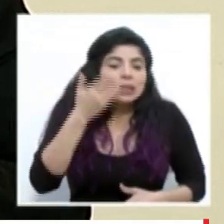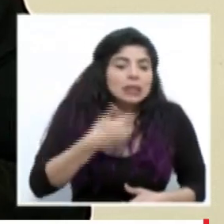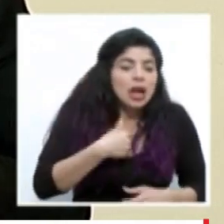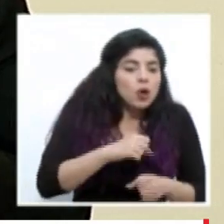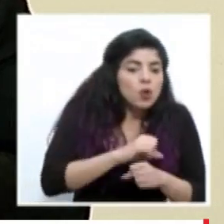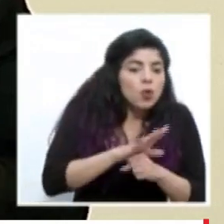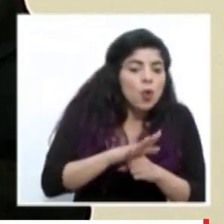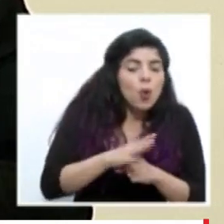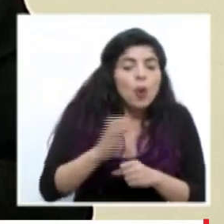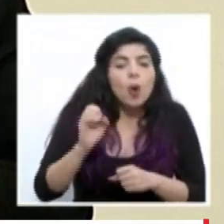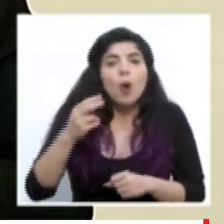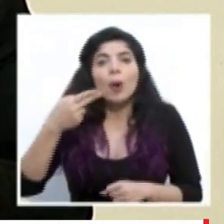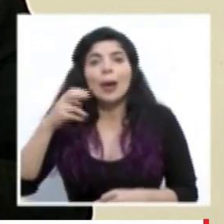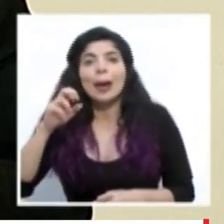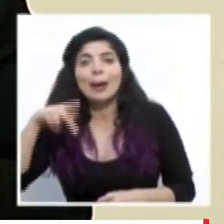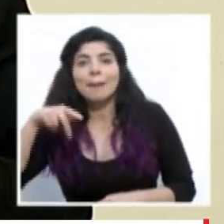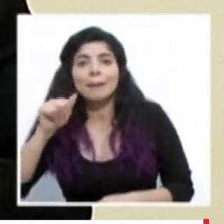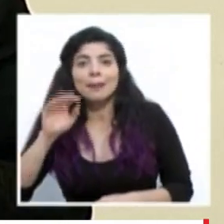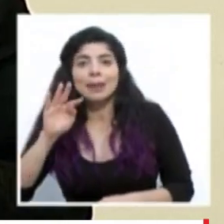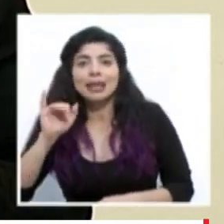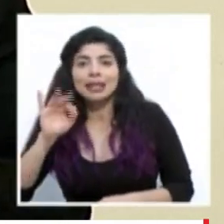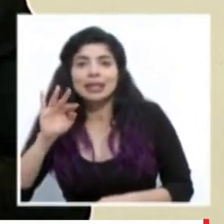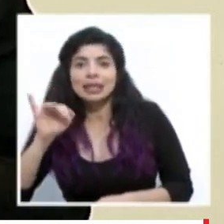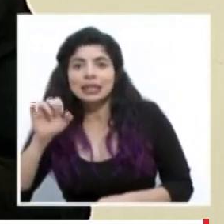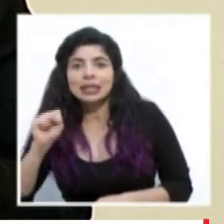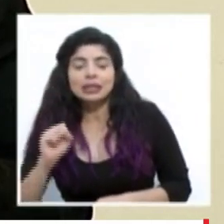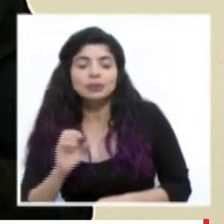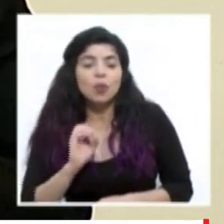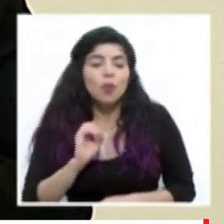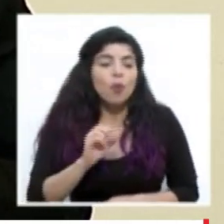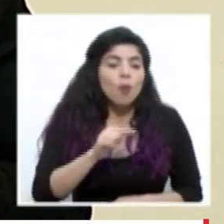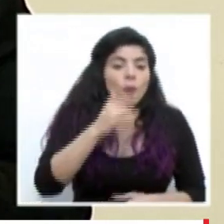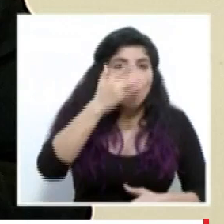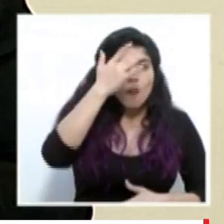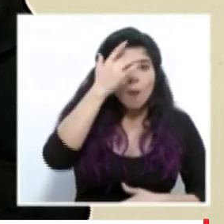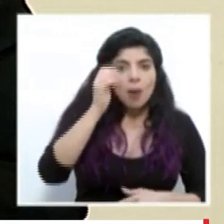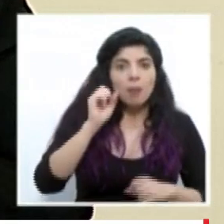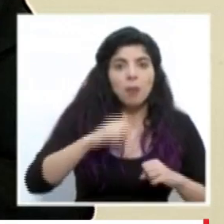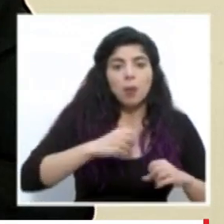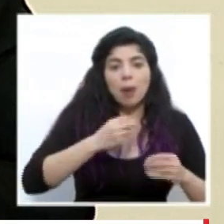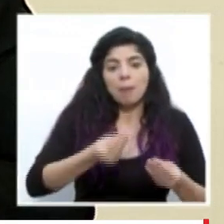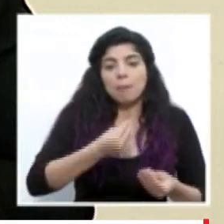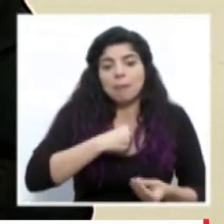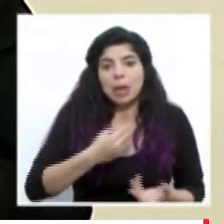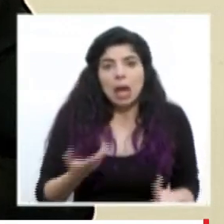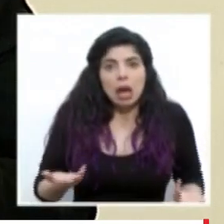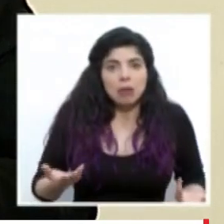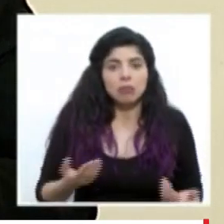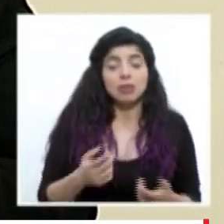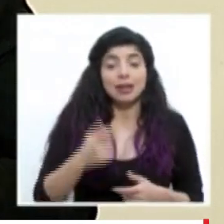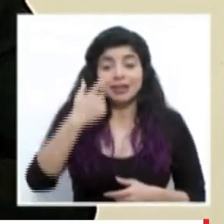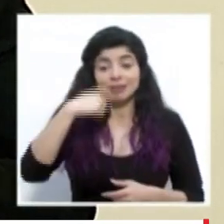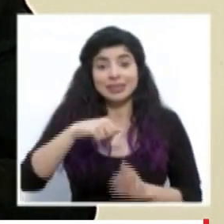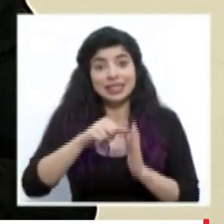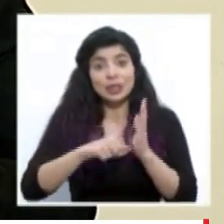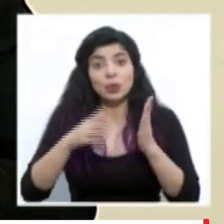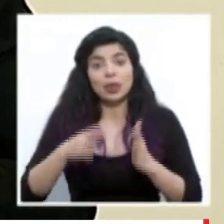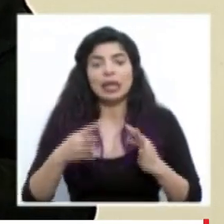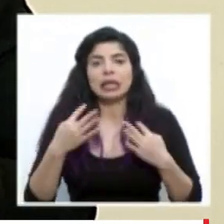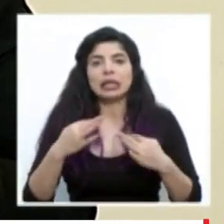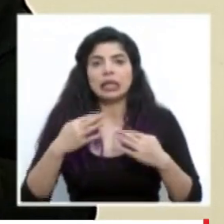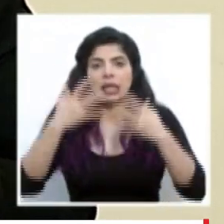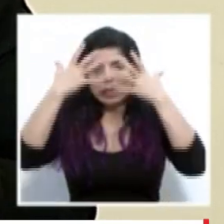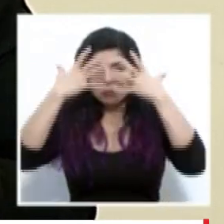COVID, cuál paciente tiene hepatitis, cuál paciente tiene enfermedades contagiosas, y uno como cirujano trata